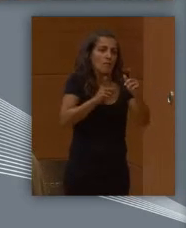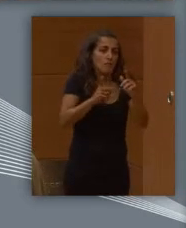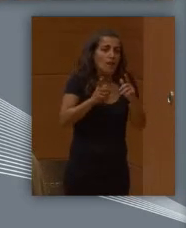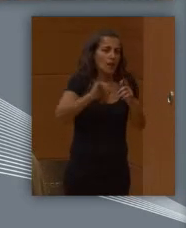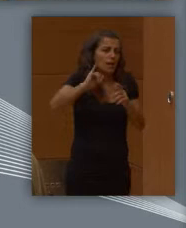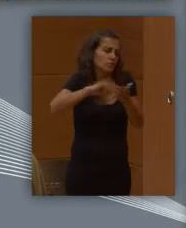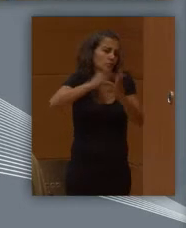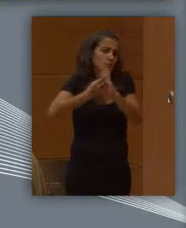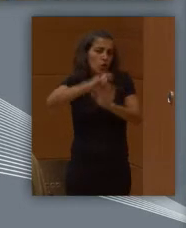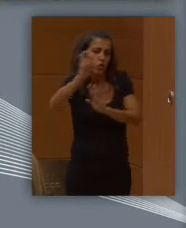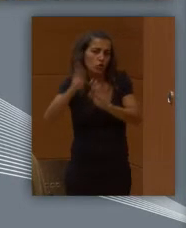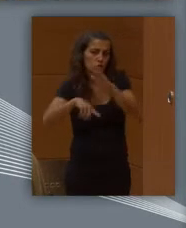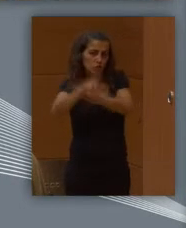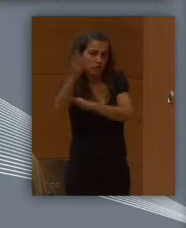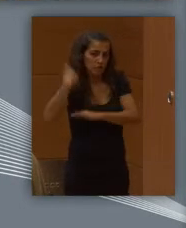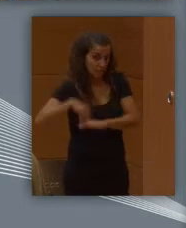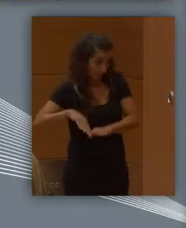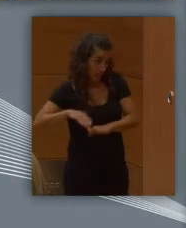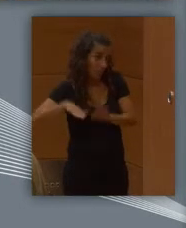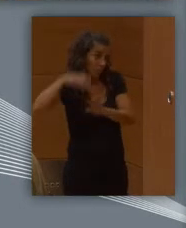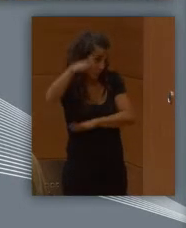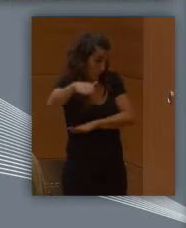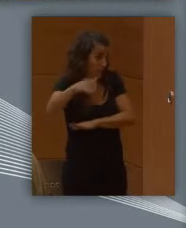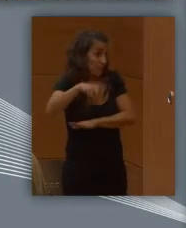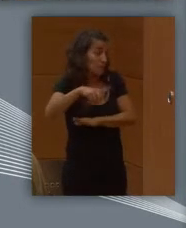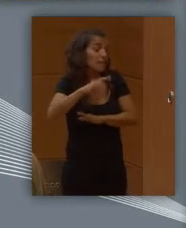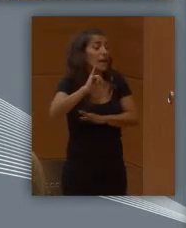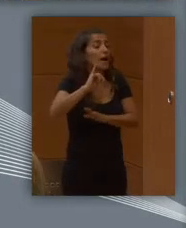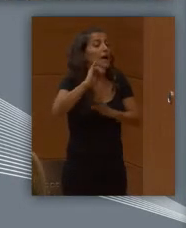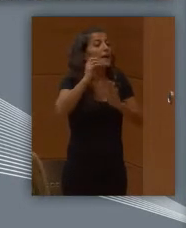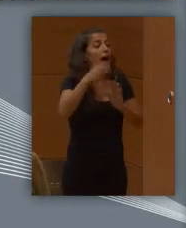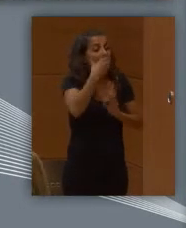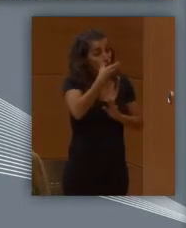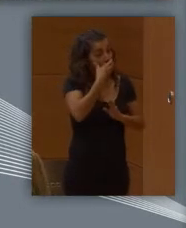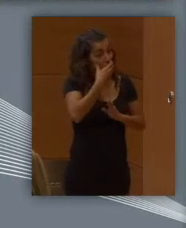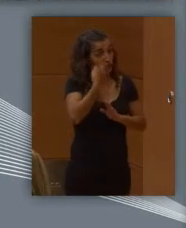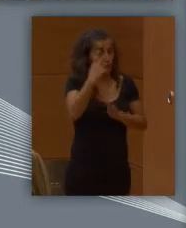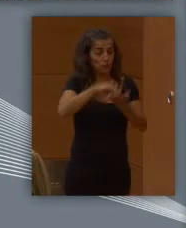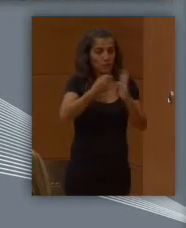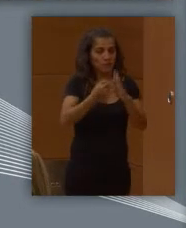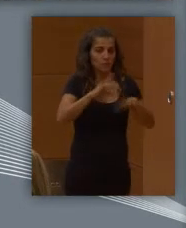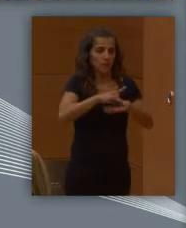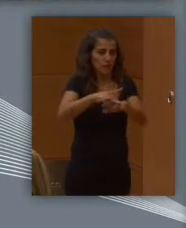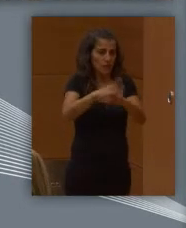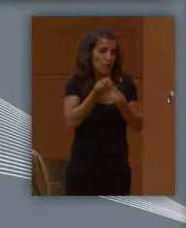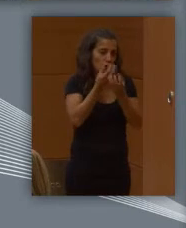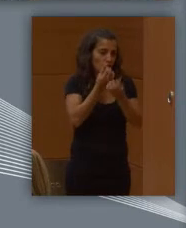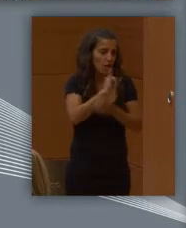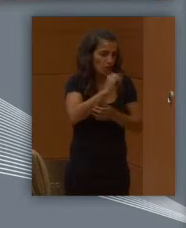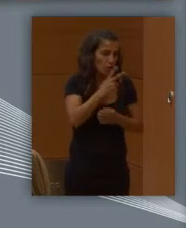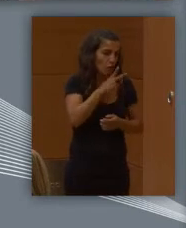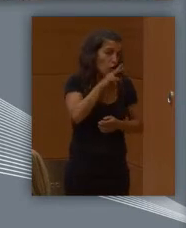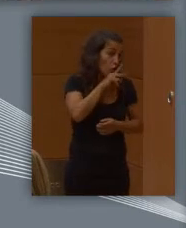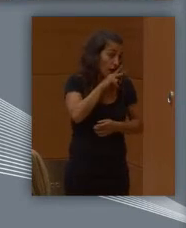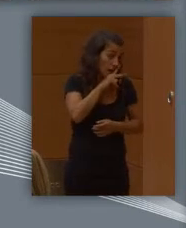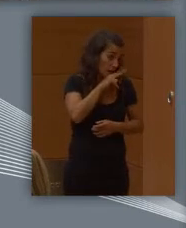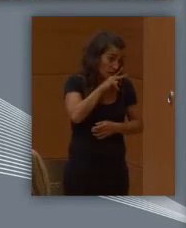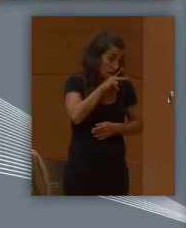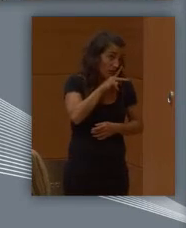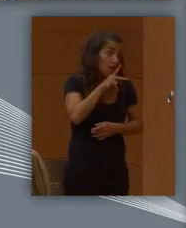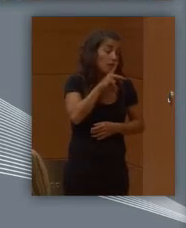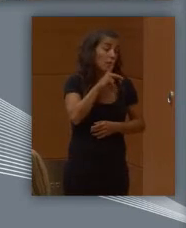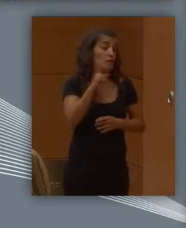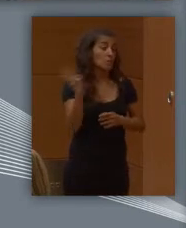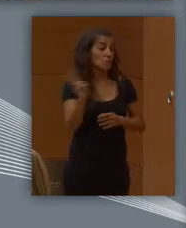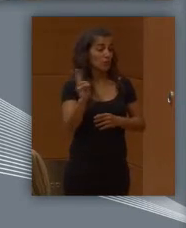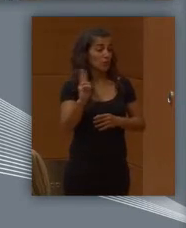iOS en iPhone un sistema de guiado con información oral que en versión beta, ¿vale? Si